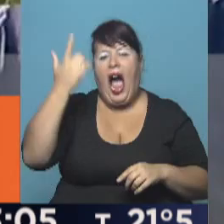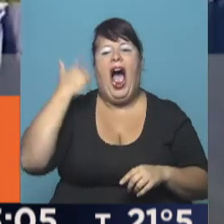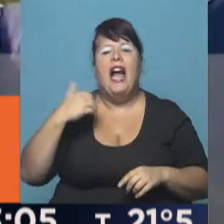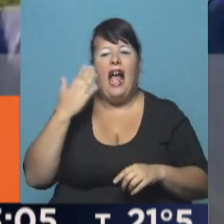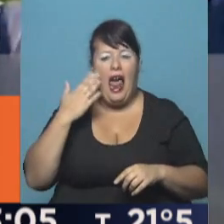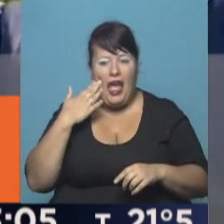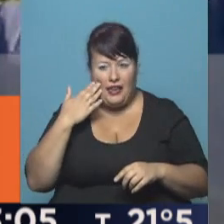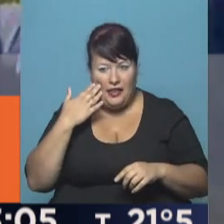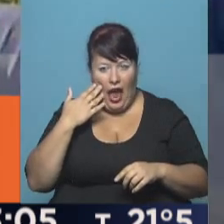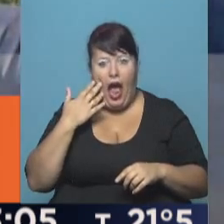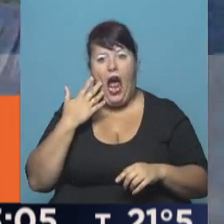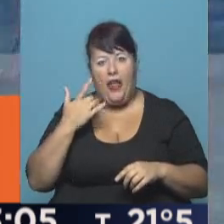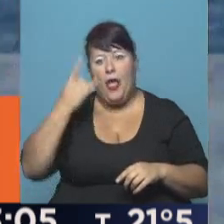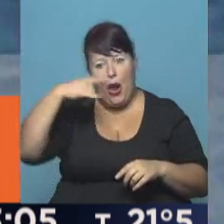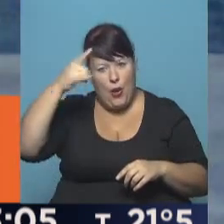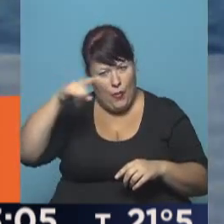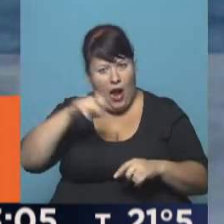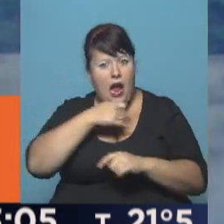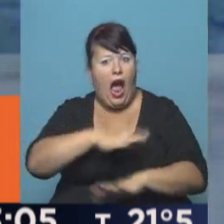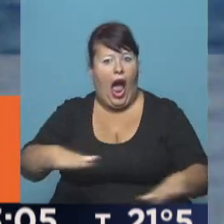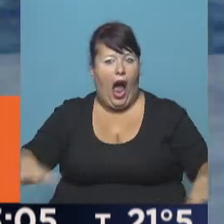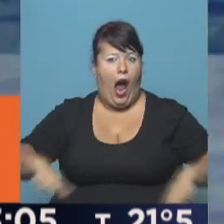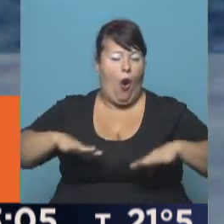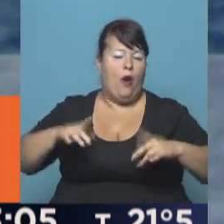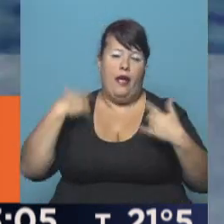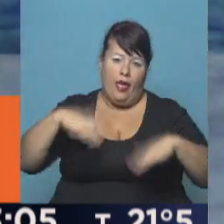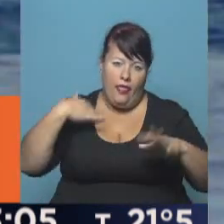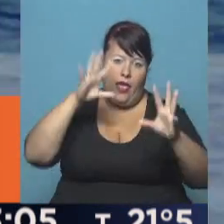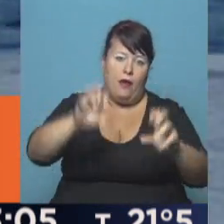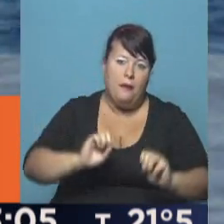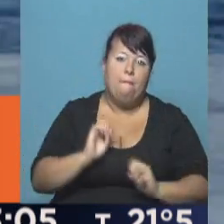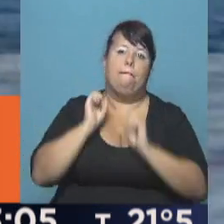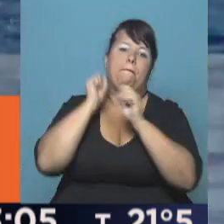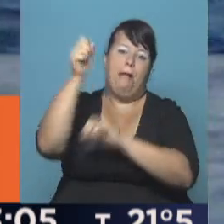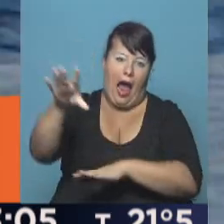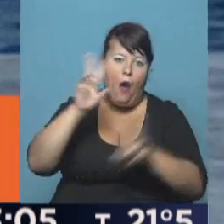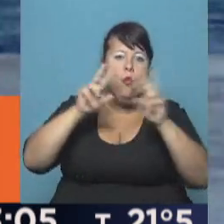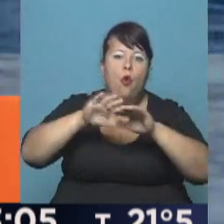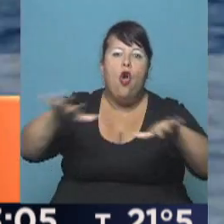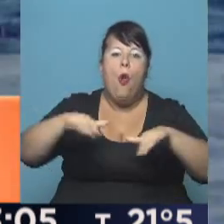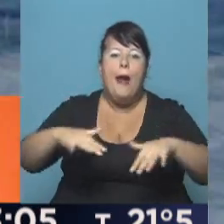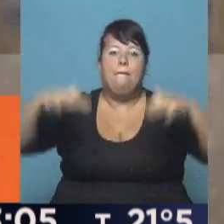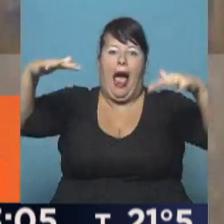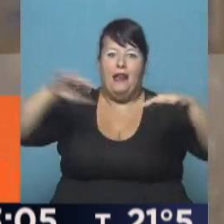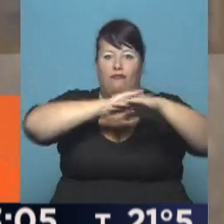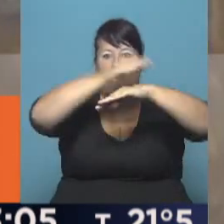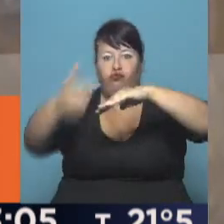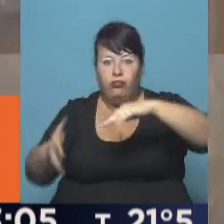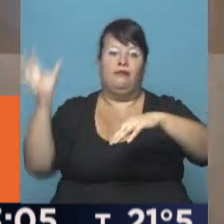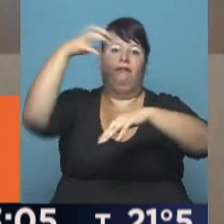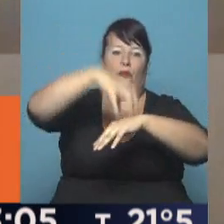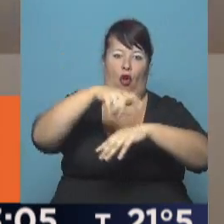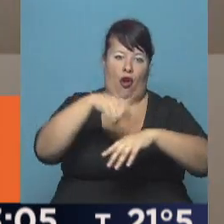tarde las vacas estaban todas en el agua, así que tuve que llevarla más, o sea, elegir los lotes que hay más loma. Y